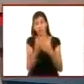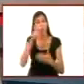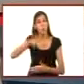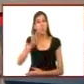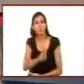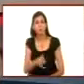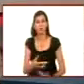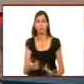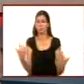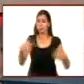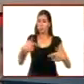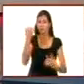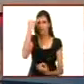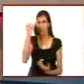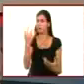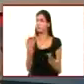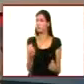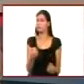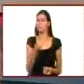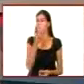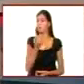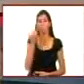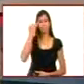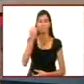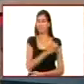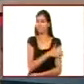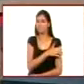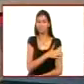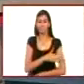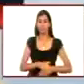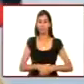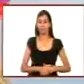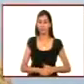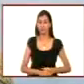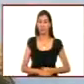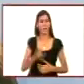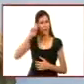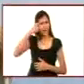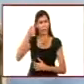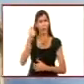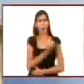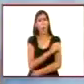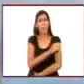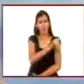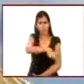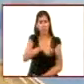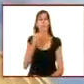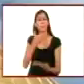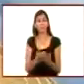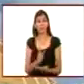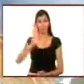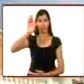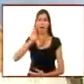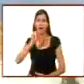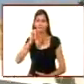La confrontación de las ideas parece no ser una opción para la derecha. Recordemos que los opositores pidieron el derecho de